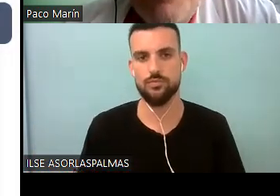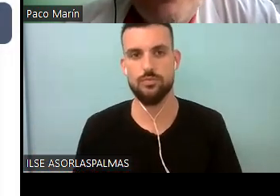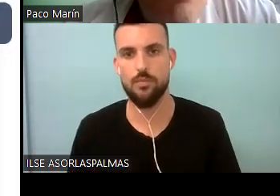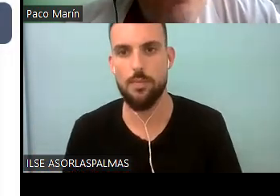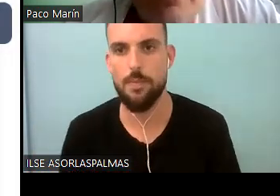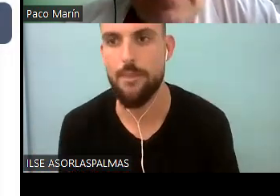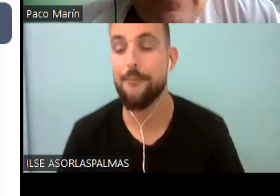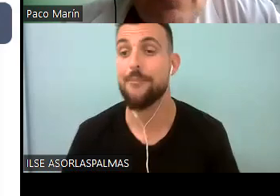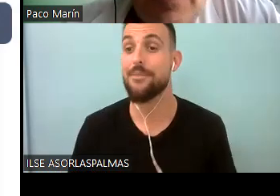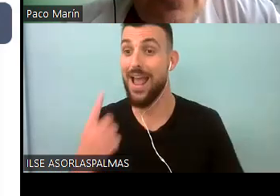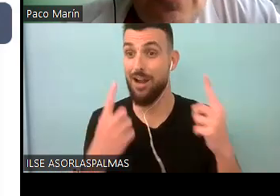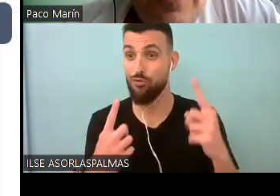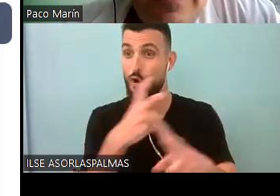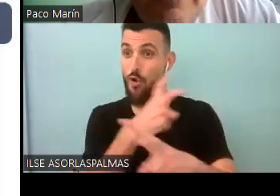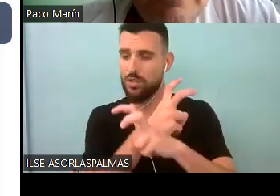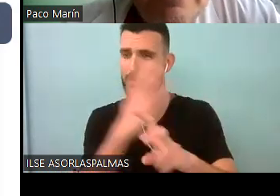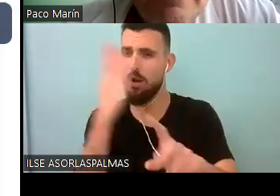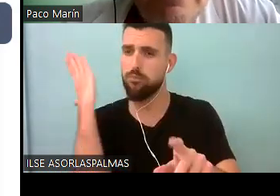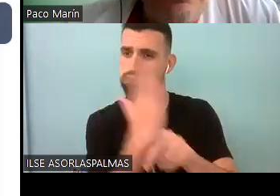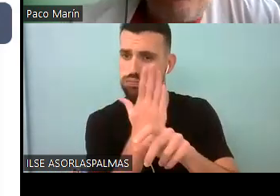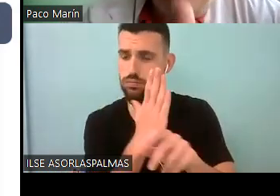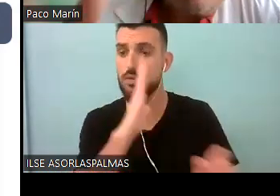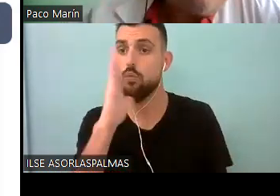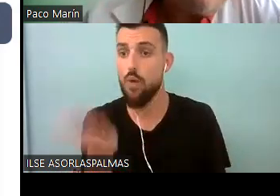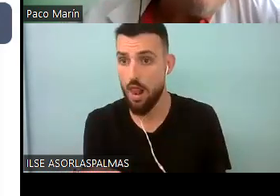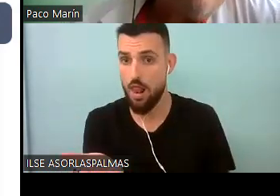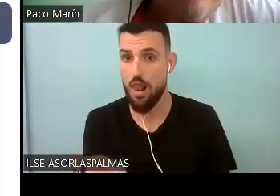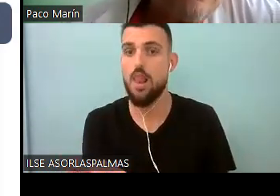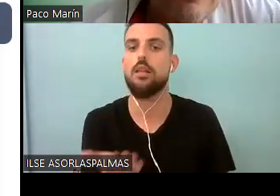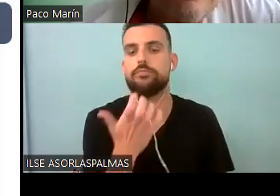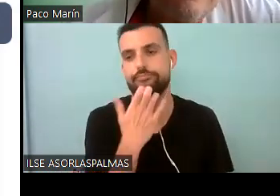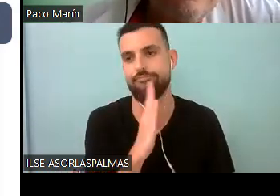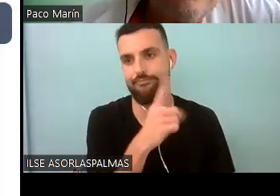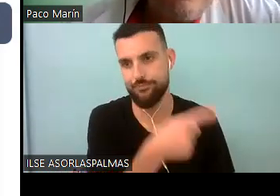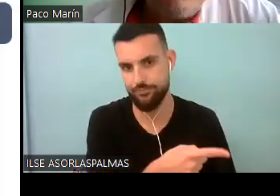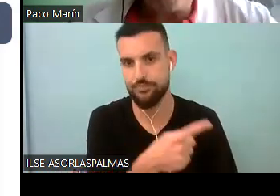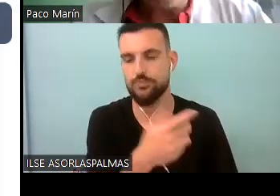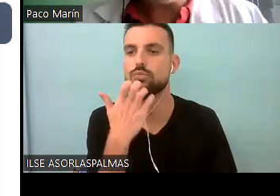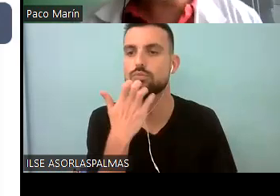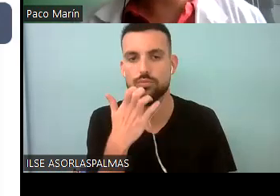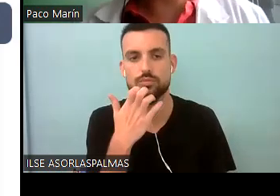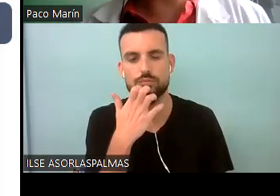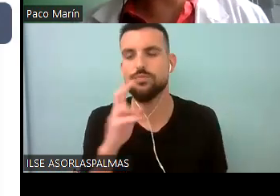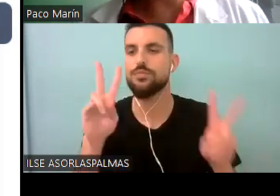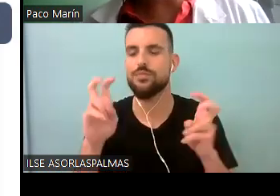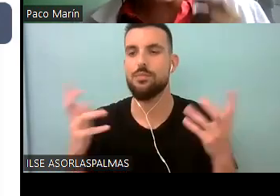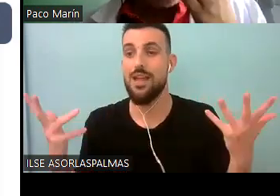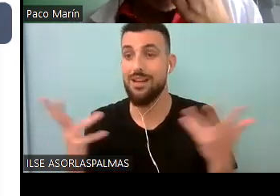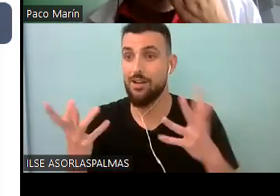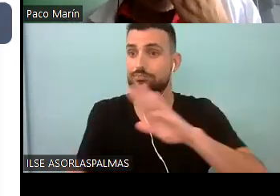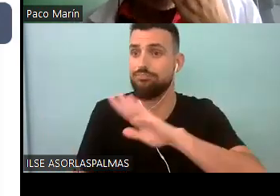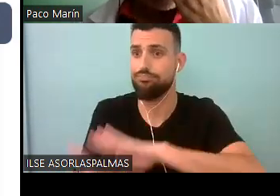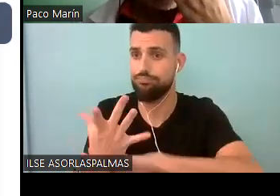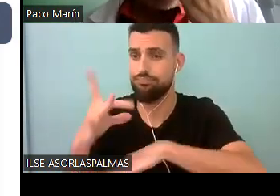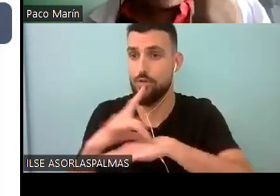Algunos enemigos del hueso, sobre todo, pues lo que veis aquí, factores de riesgo de osteoporosis fundamentalmente